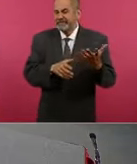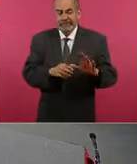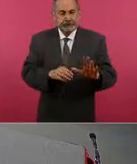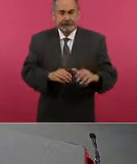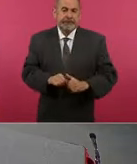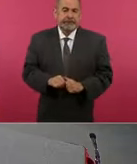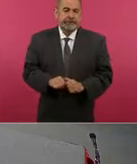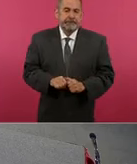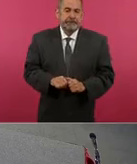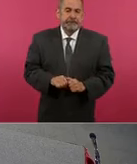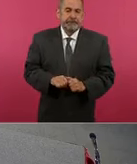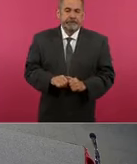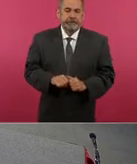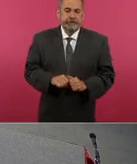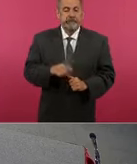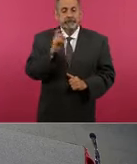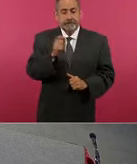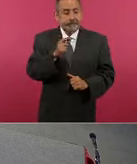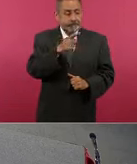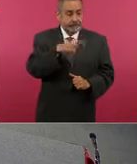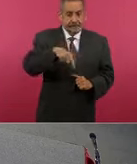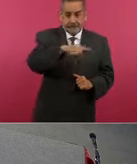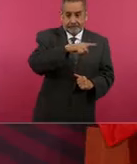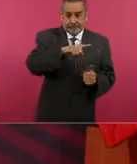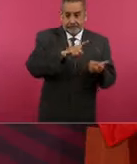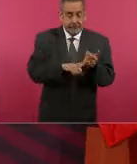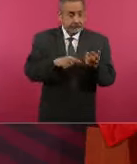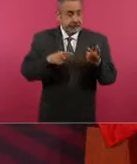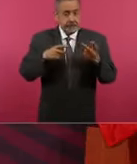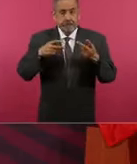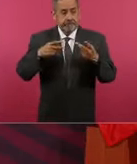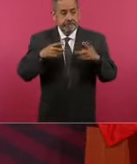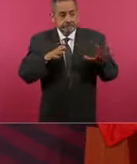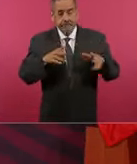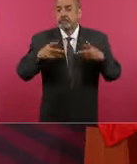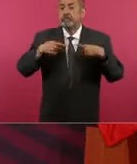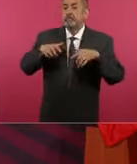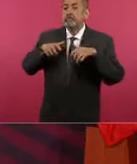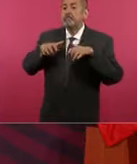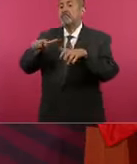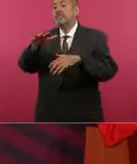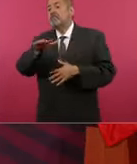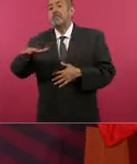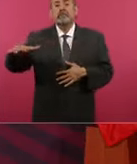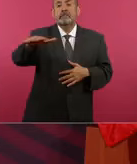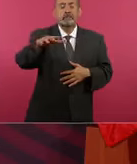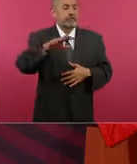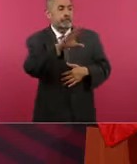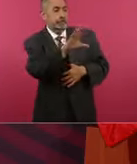Entonces, si los elige el pueblo, hay más garantías